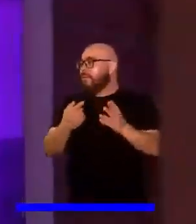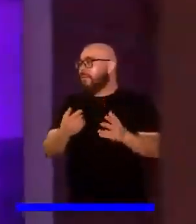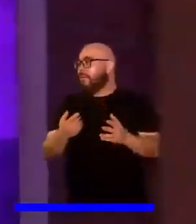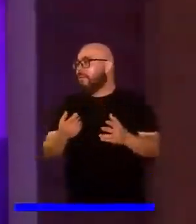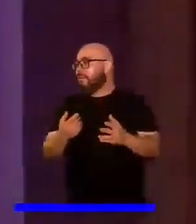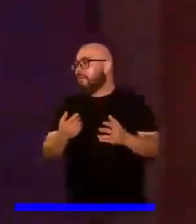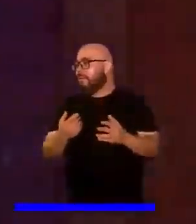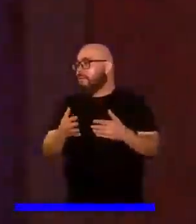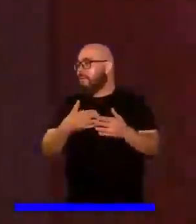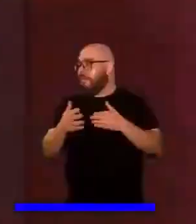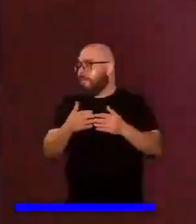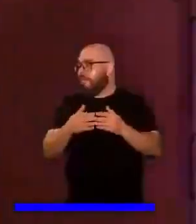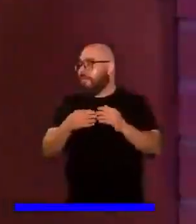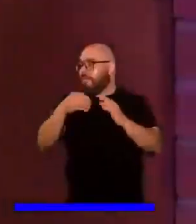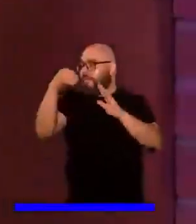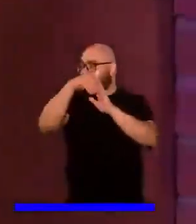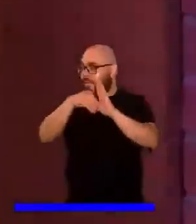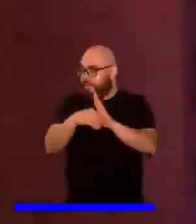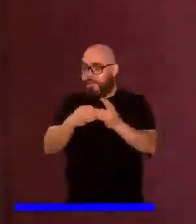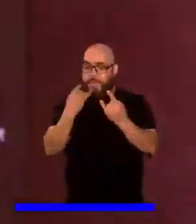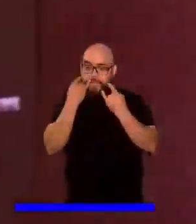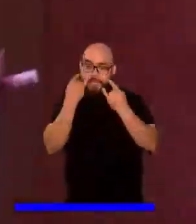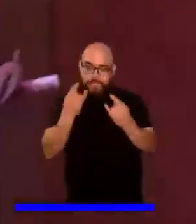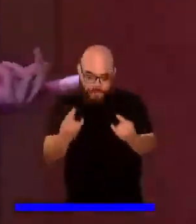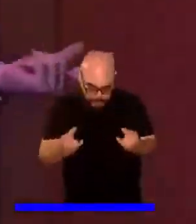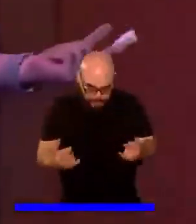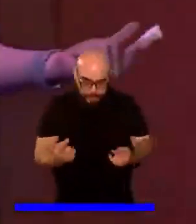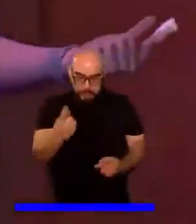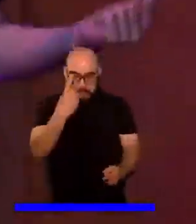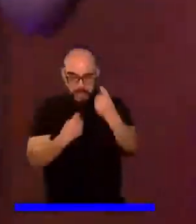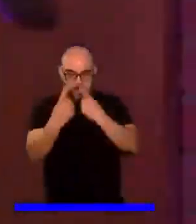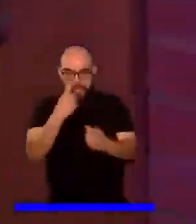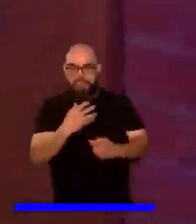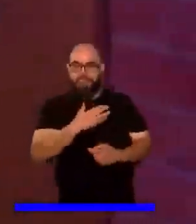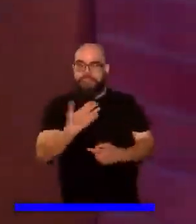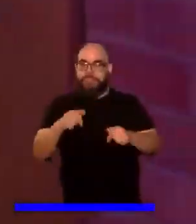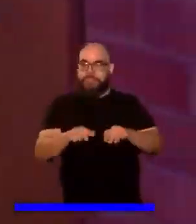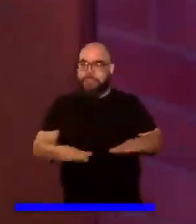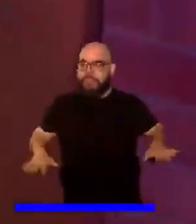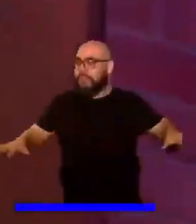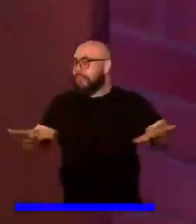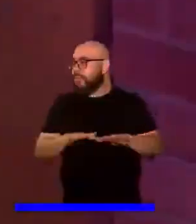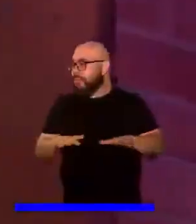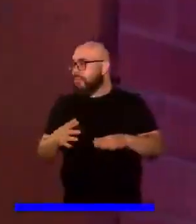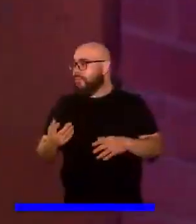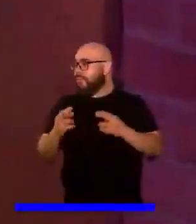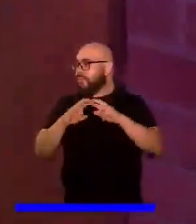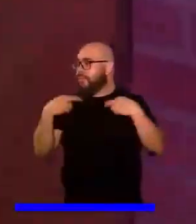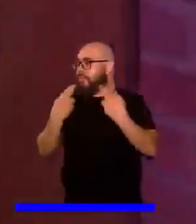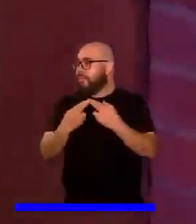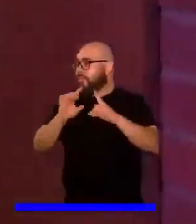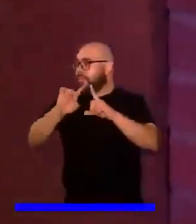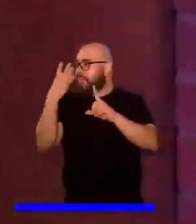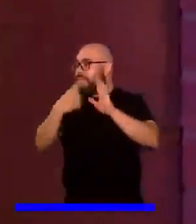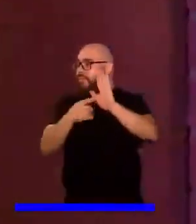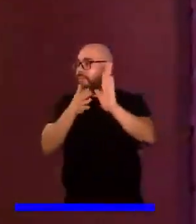que el contenido sea interesante y que hagan preguntas, ¿sí? La idea de estar acá y no ser una reunión virtual es